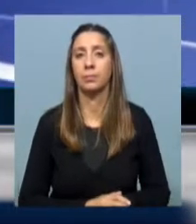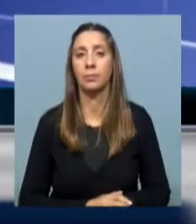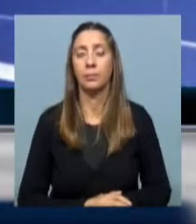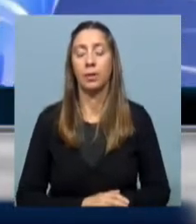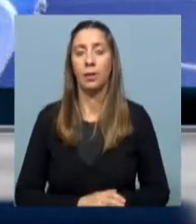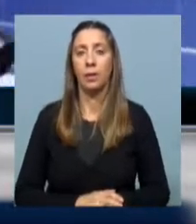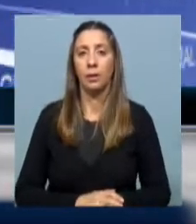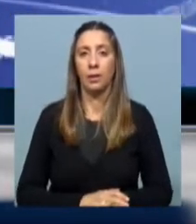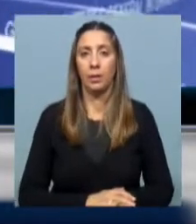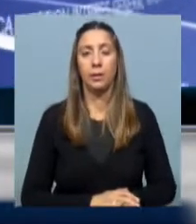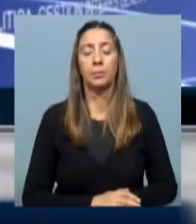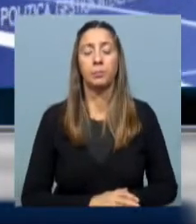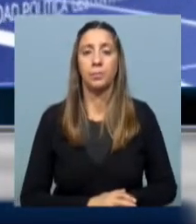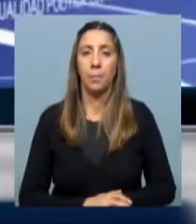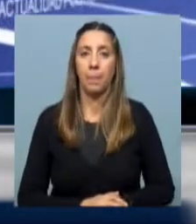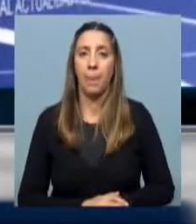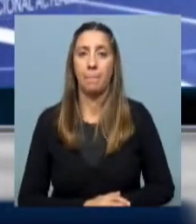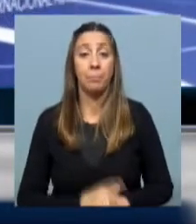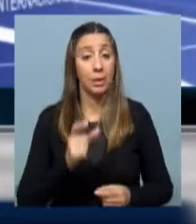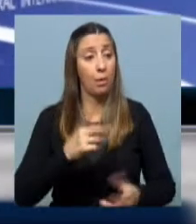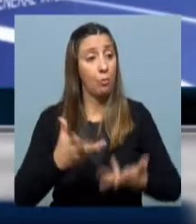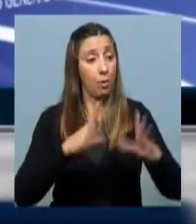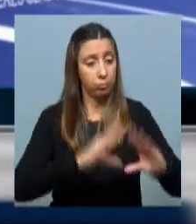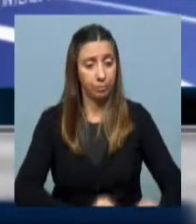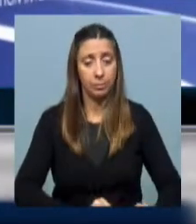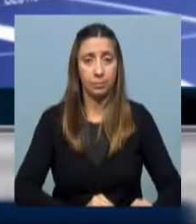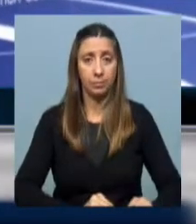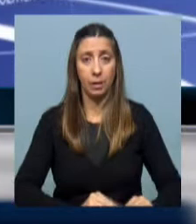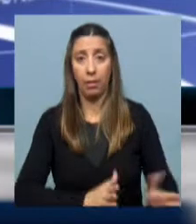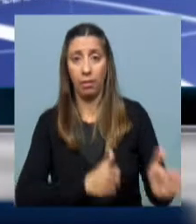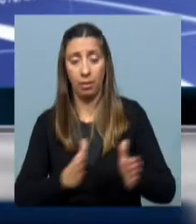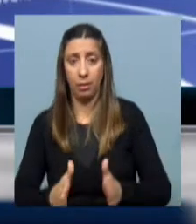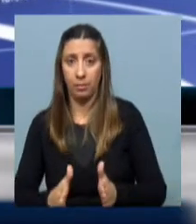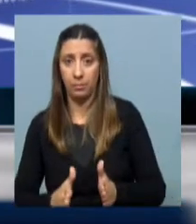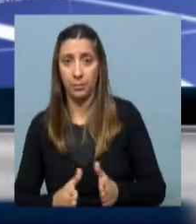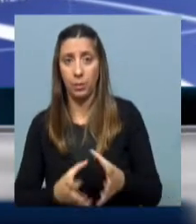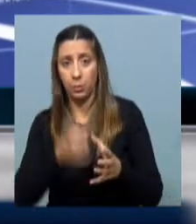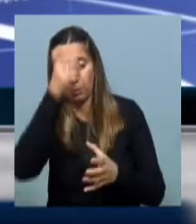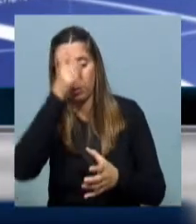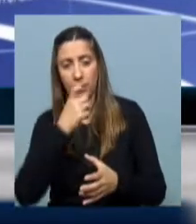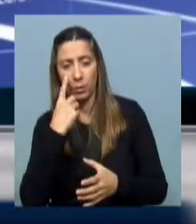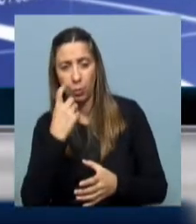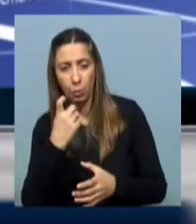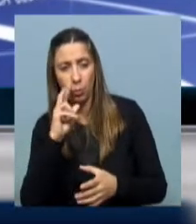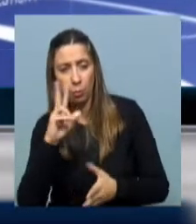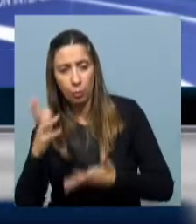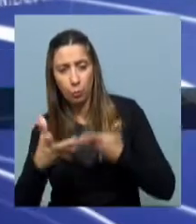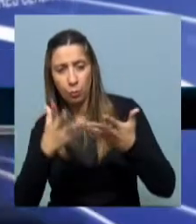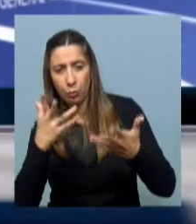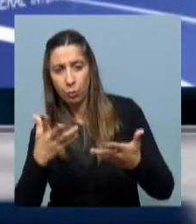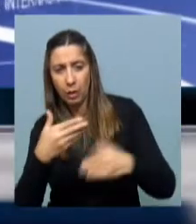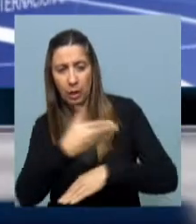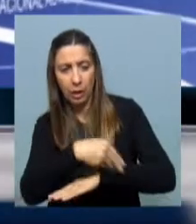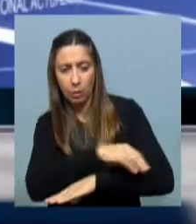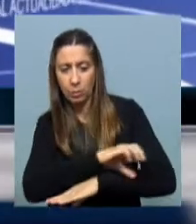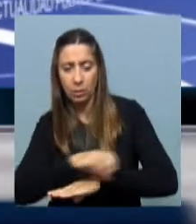luego de haber sofocado el incendio, ya de regreso los bomberos detectaron un foco ígneo en la